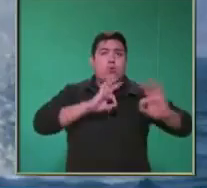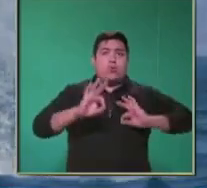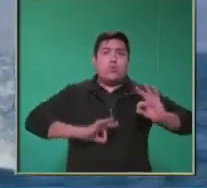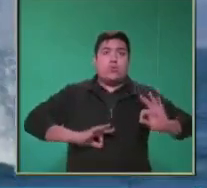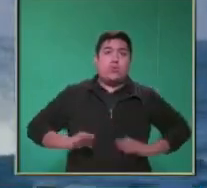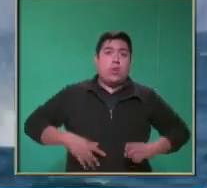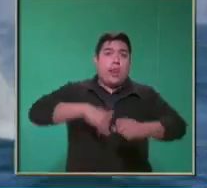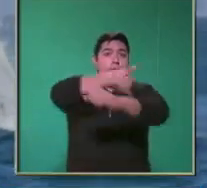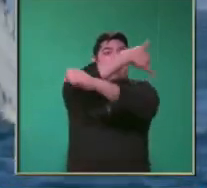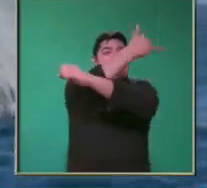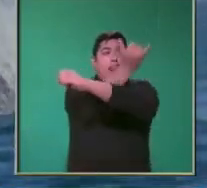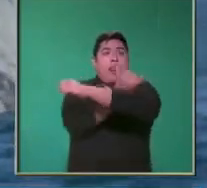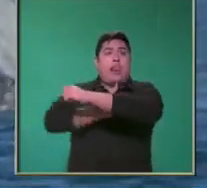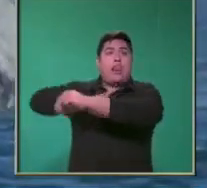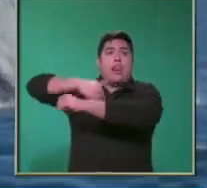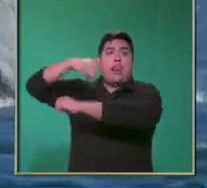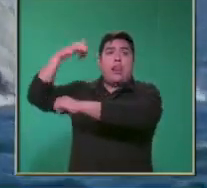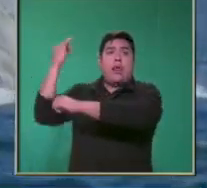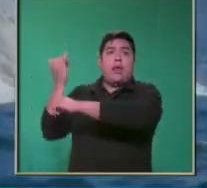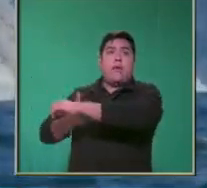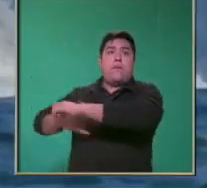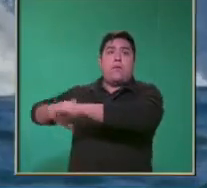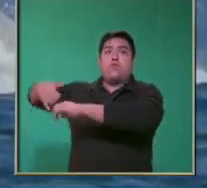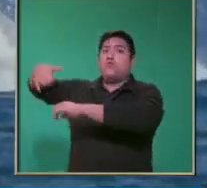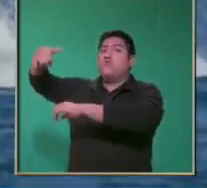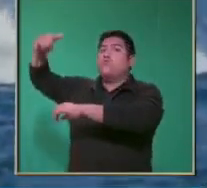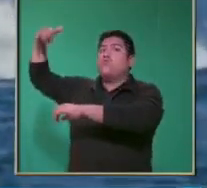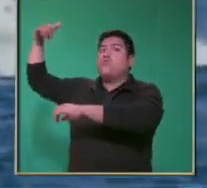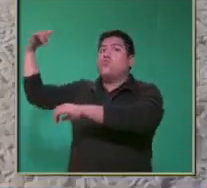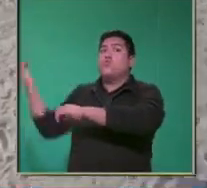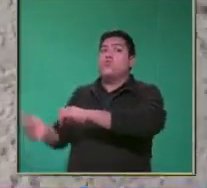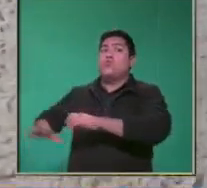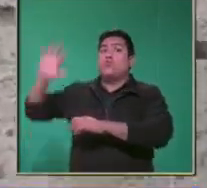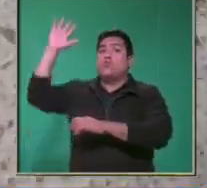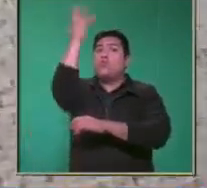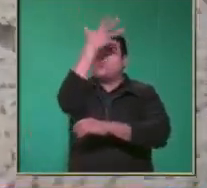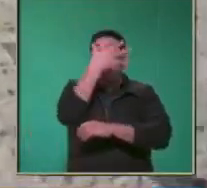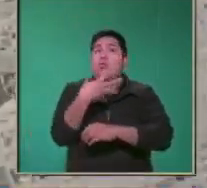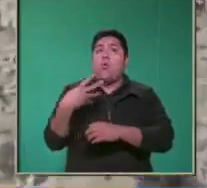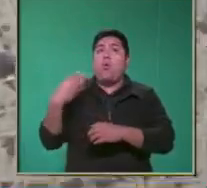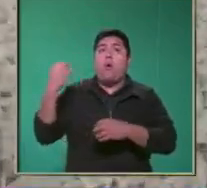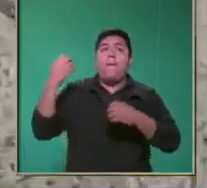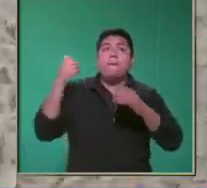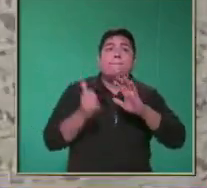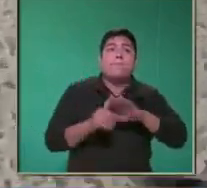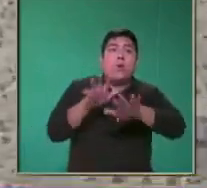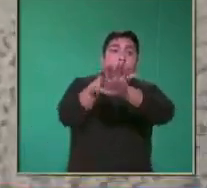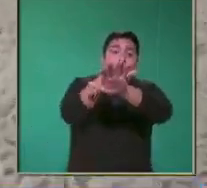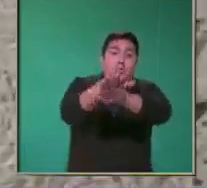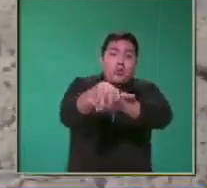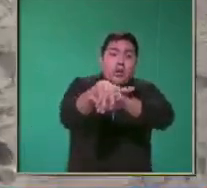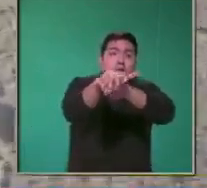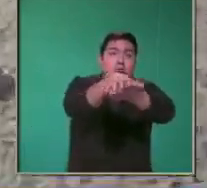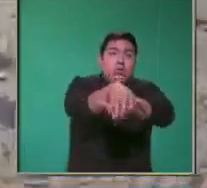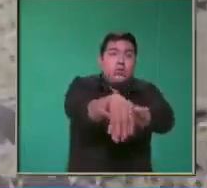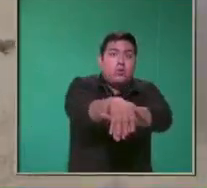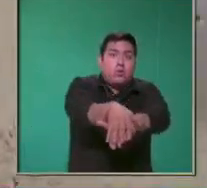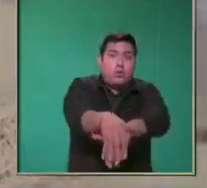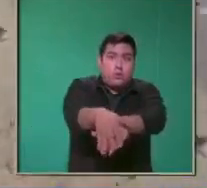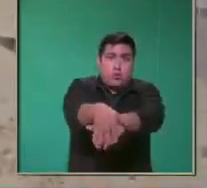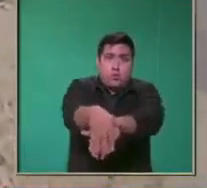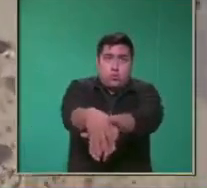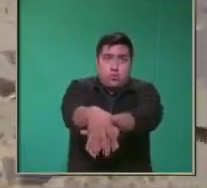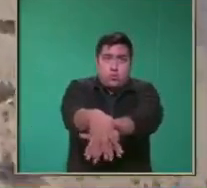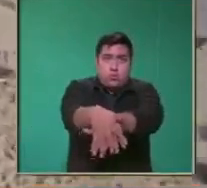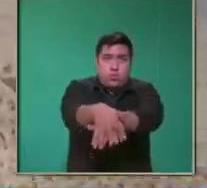jorobada salpica las aguas de Huatulco con sus enormes brincos, mientras miles de tortugas marinas pintan de verde las aguas